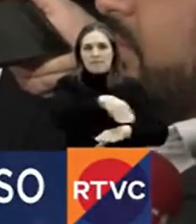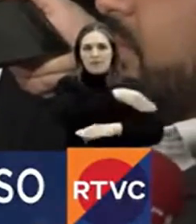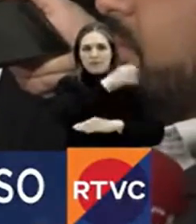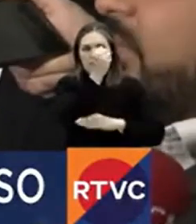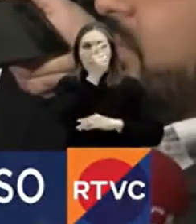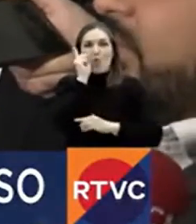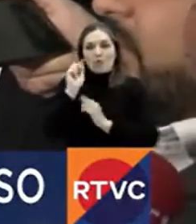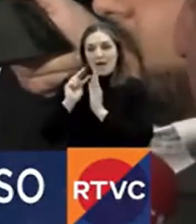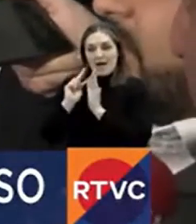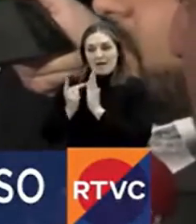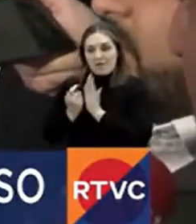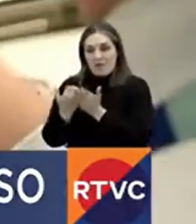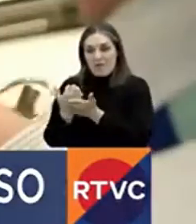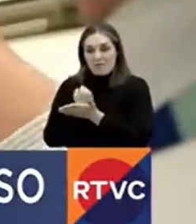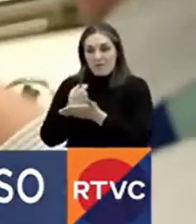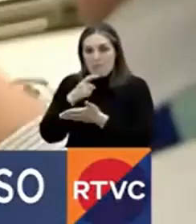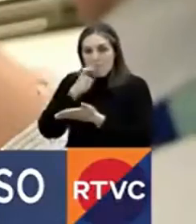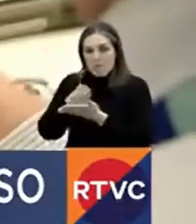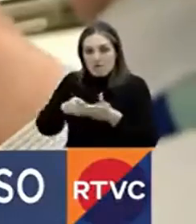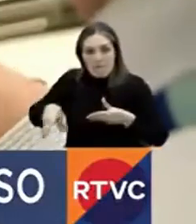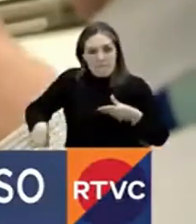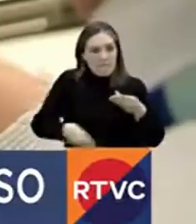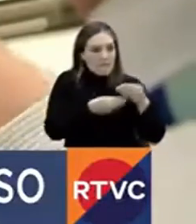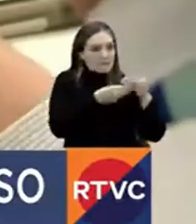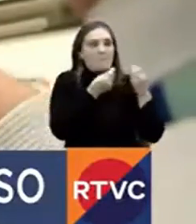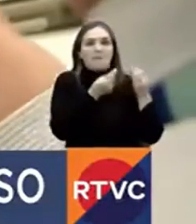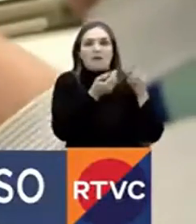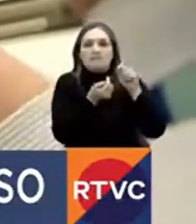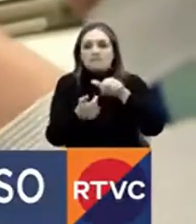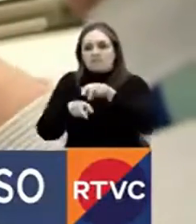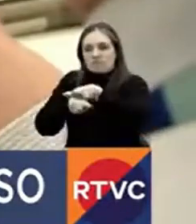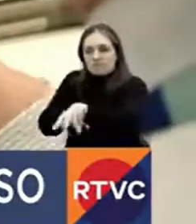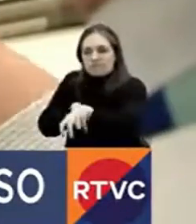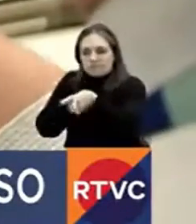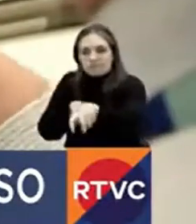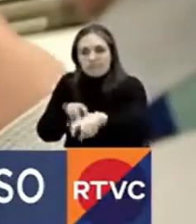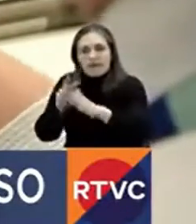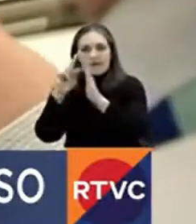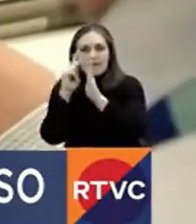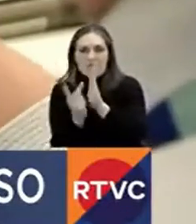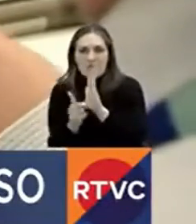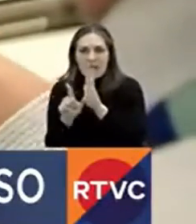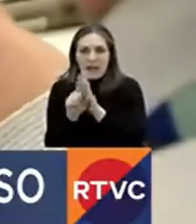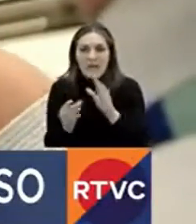compra de tierras para la reforma agraria, la ampliación de la infraestructura educativa